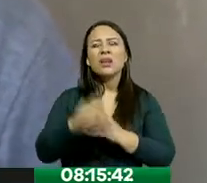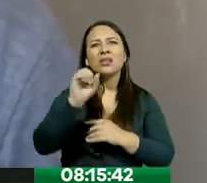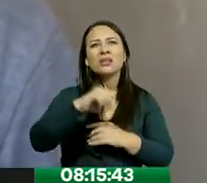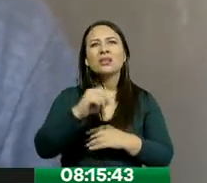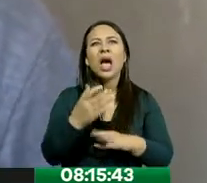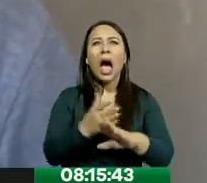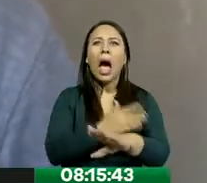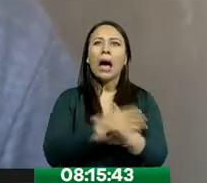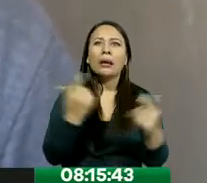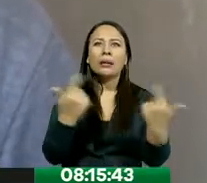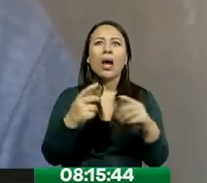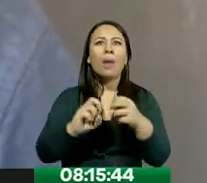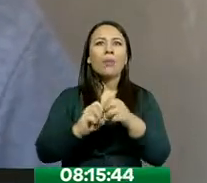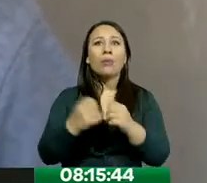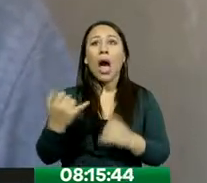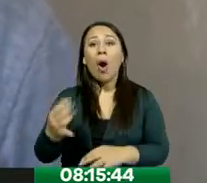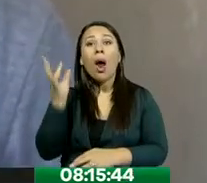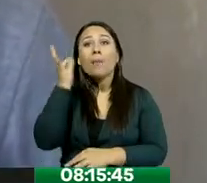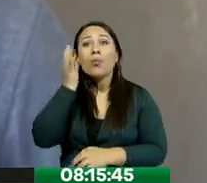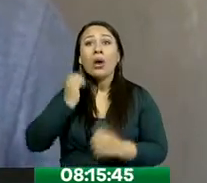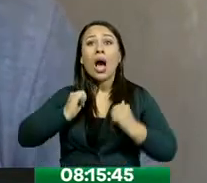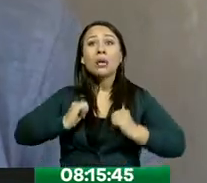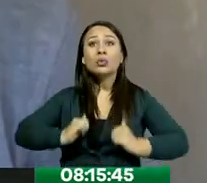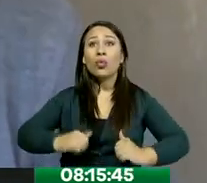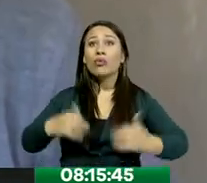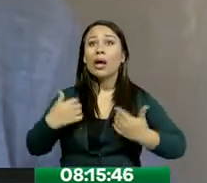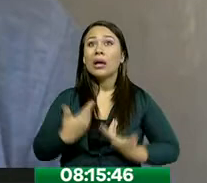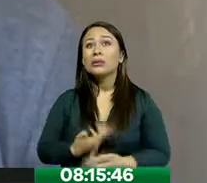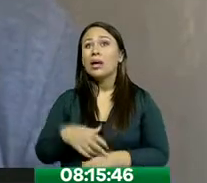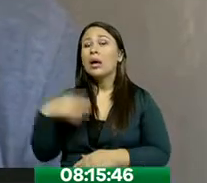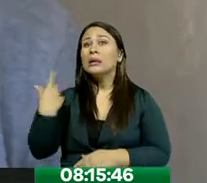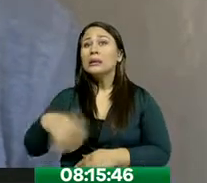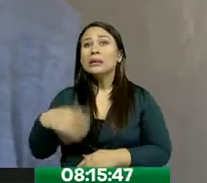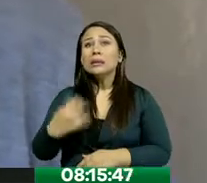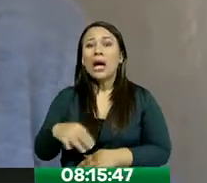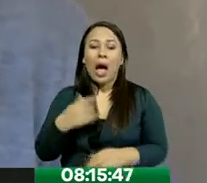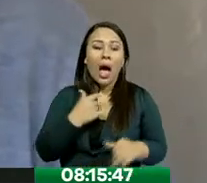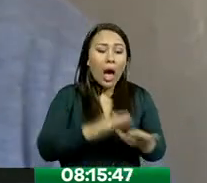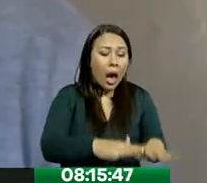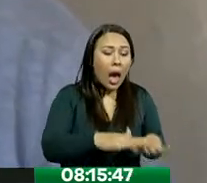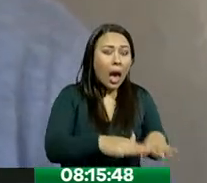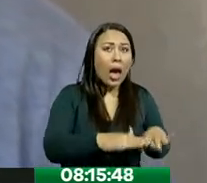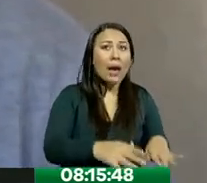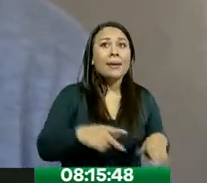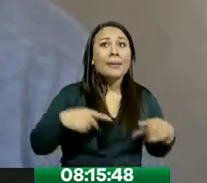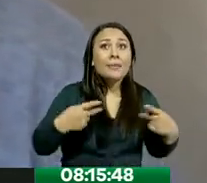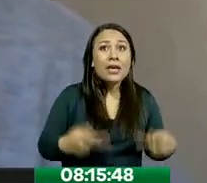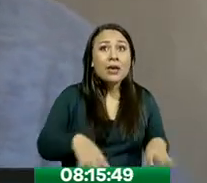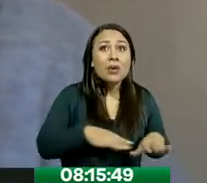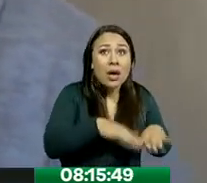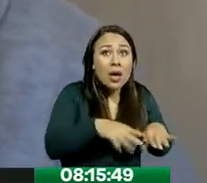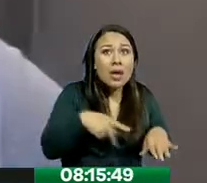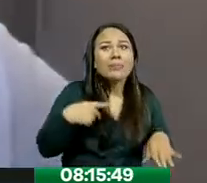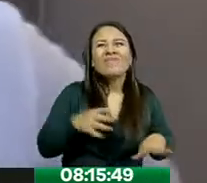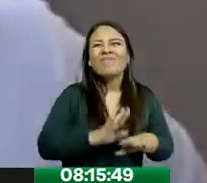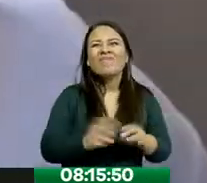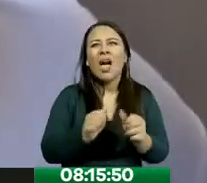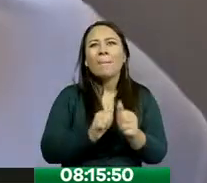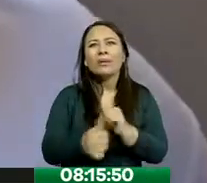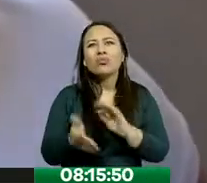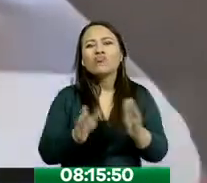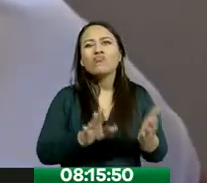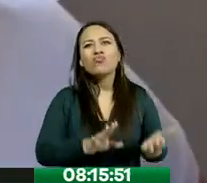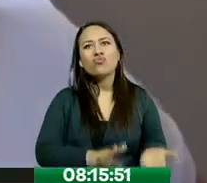estaba, pero como trastornada la mujer. Oye, le decía así, le golpeaba así la cara, por aquí, para allá, pero ya fue inútil. ¿Y en qué carro